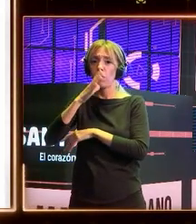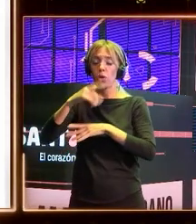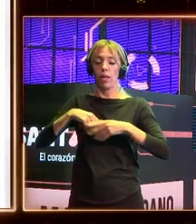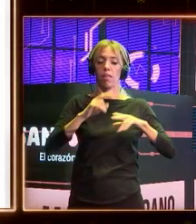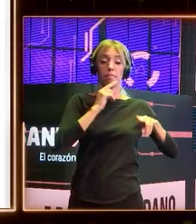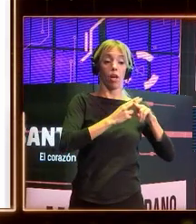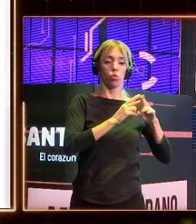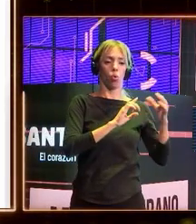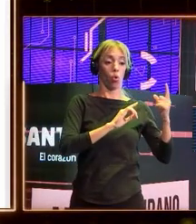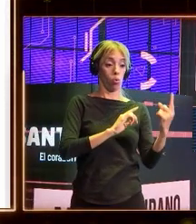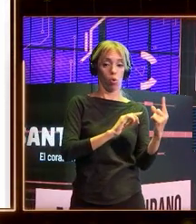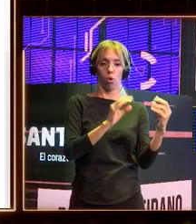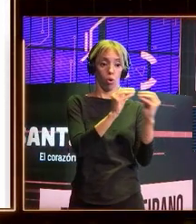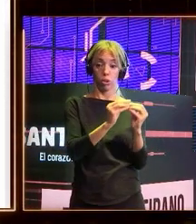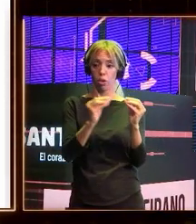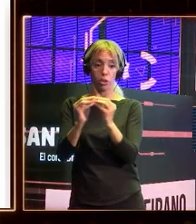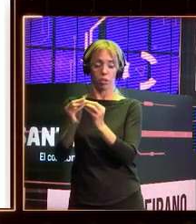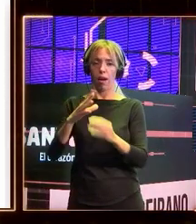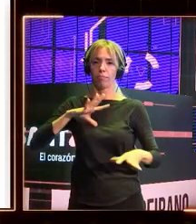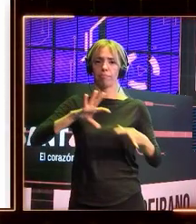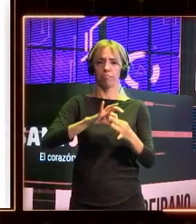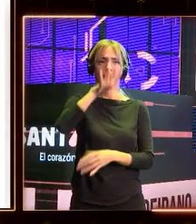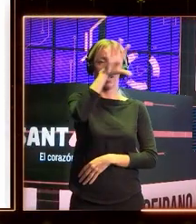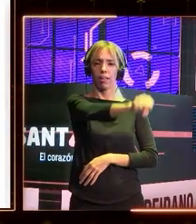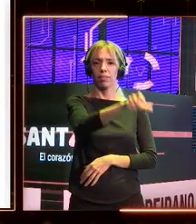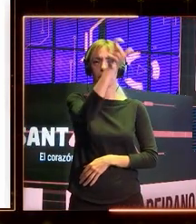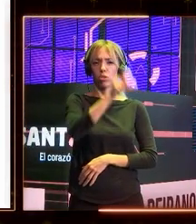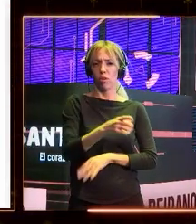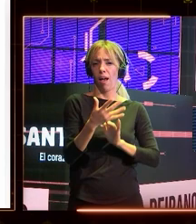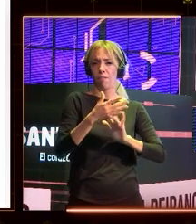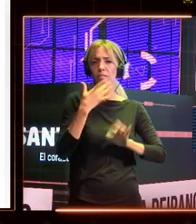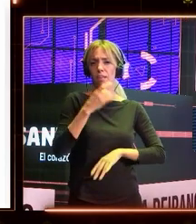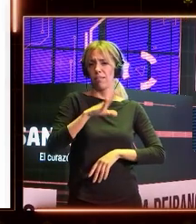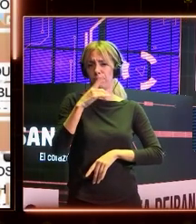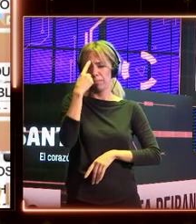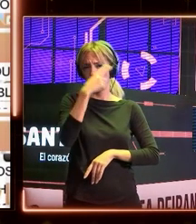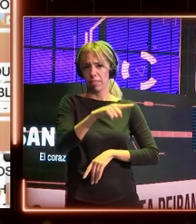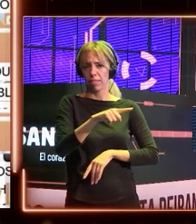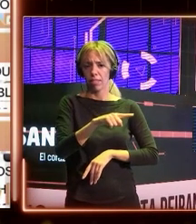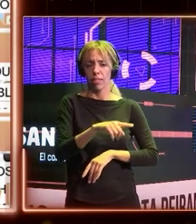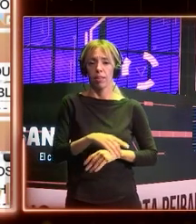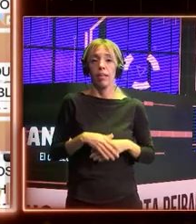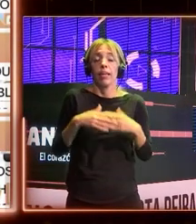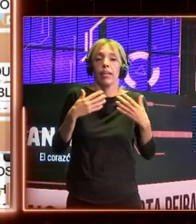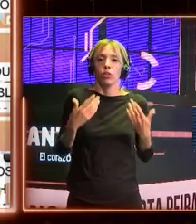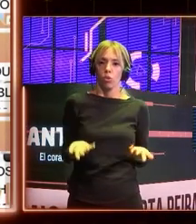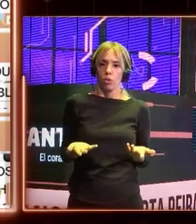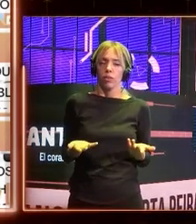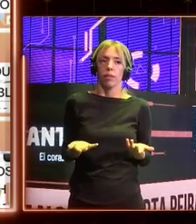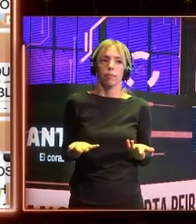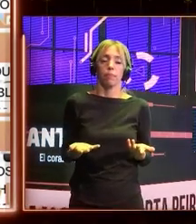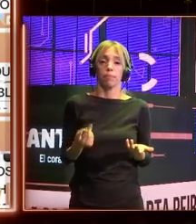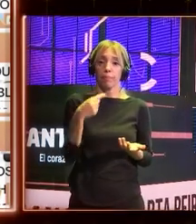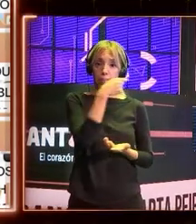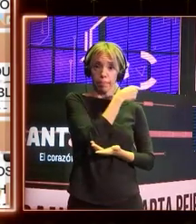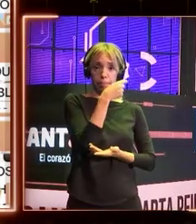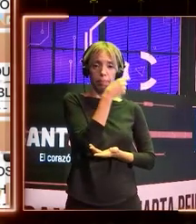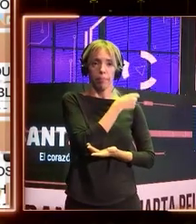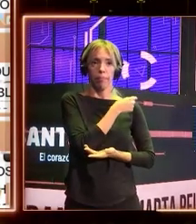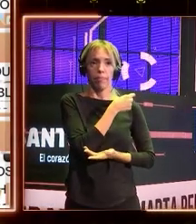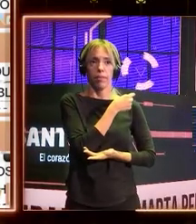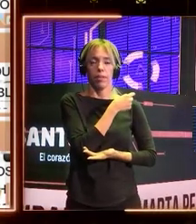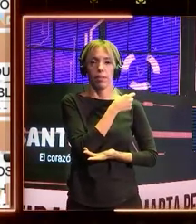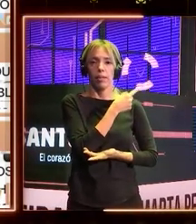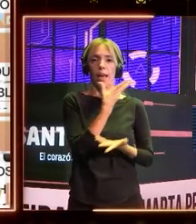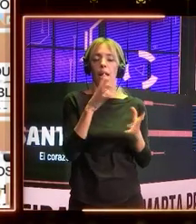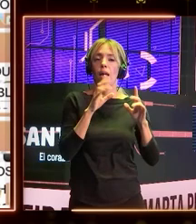tres datos, ya sabes quién es la persona de la que estamos hablando, ¿no? Y entonces, estos son